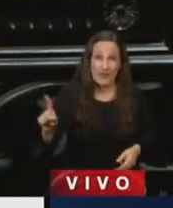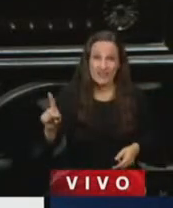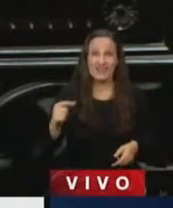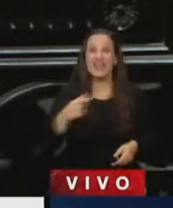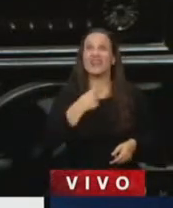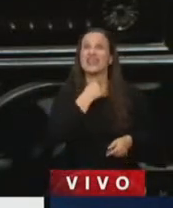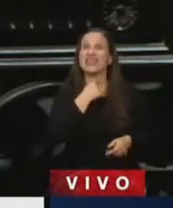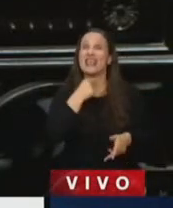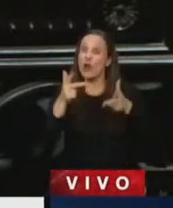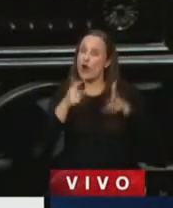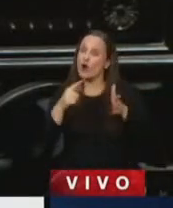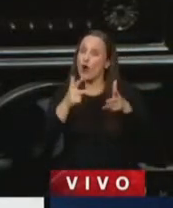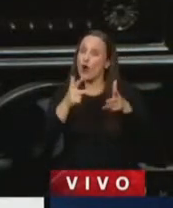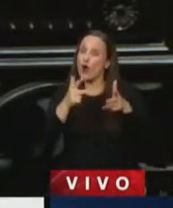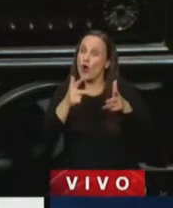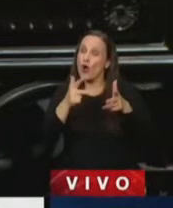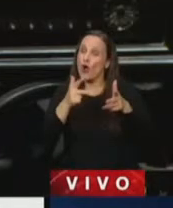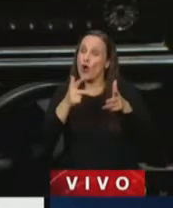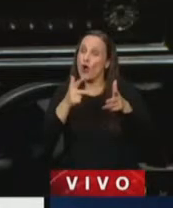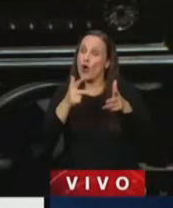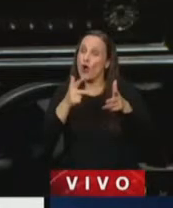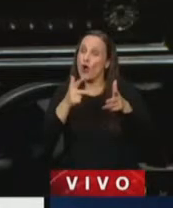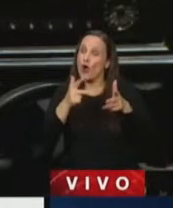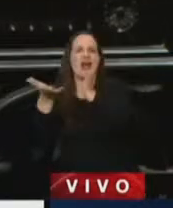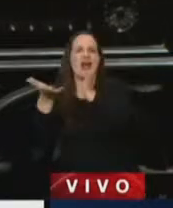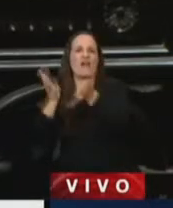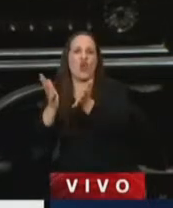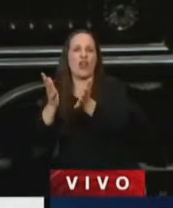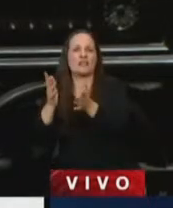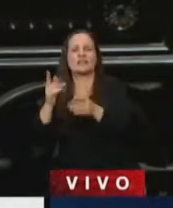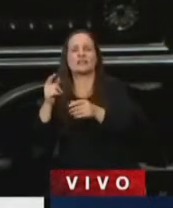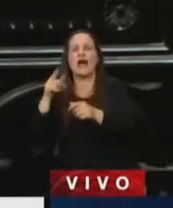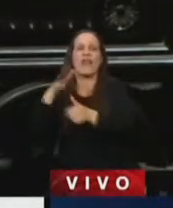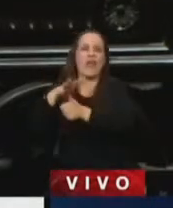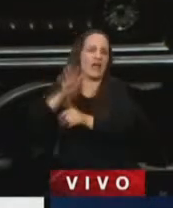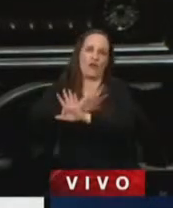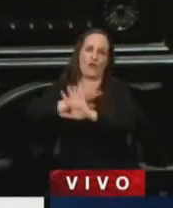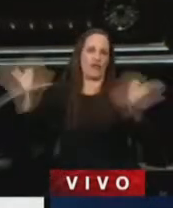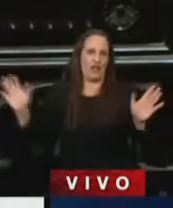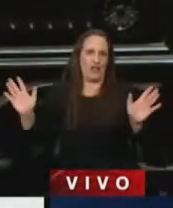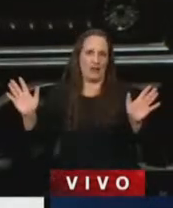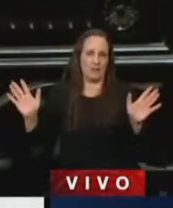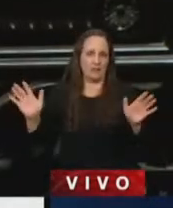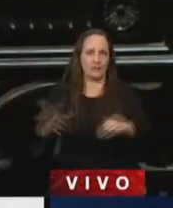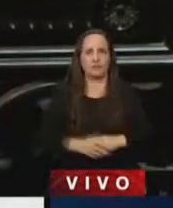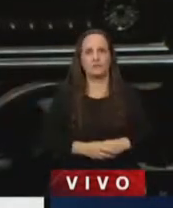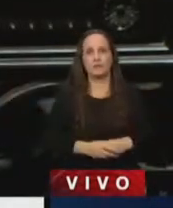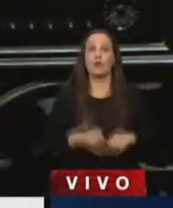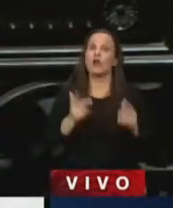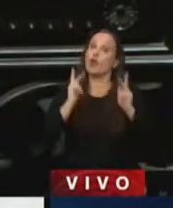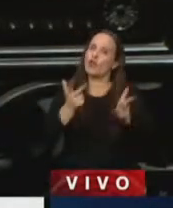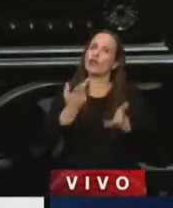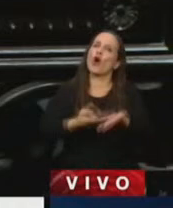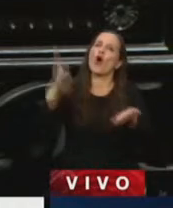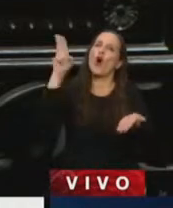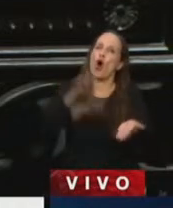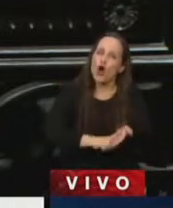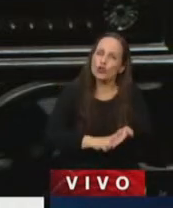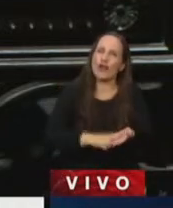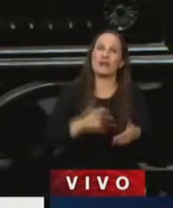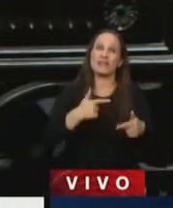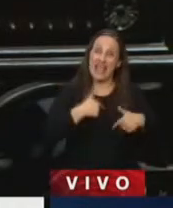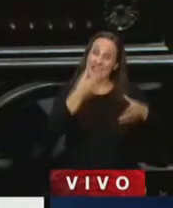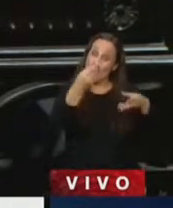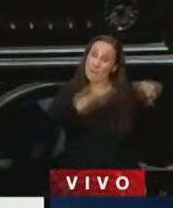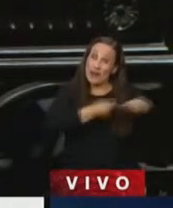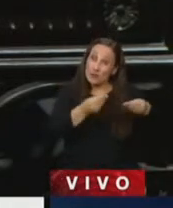Ahora, esos países tienen mucho menos inflación que yo. A menos que a gente como Heller y como parte del sistema político